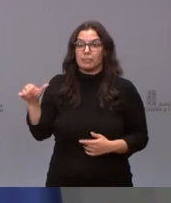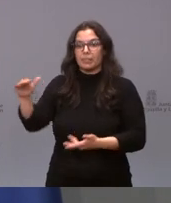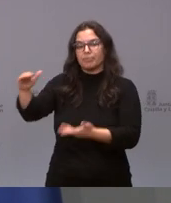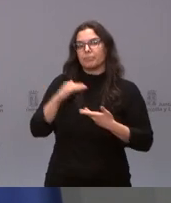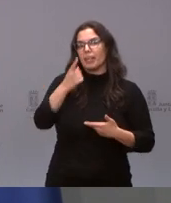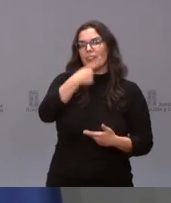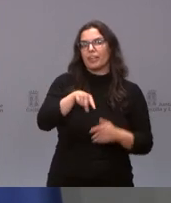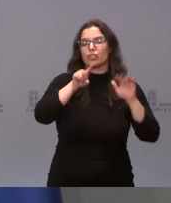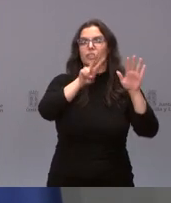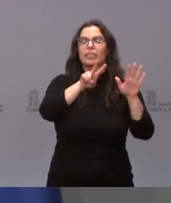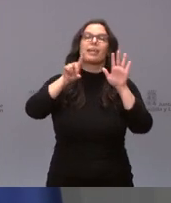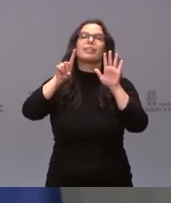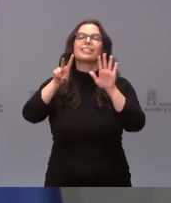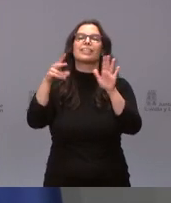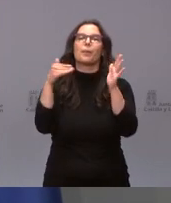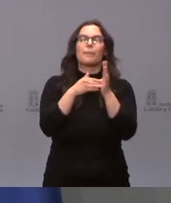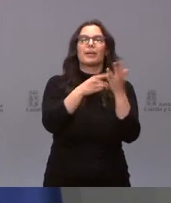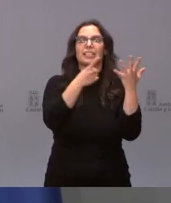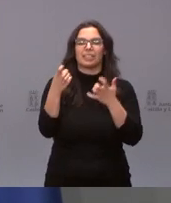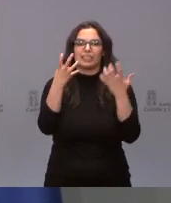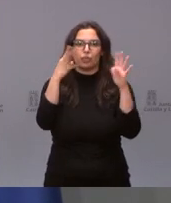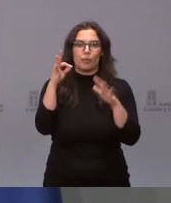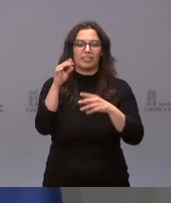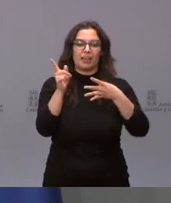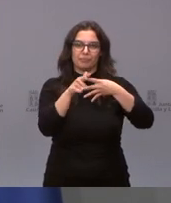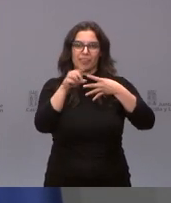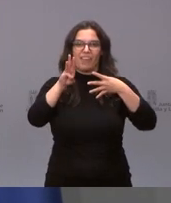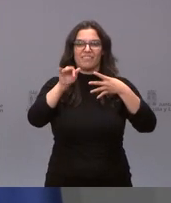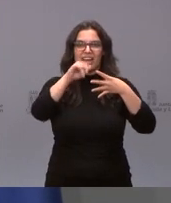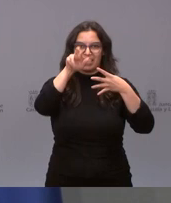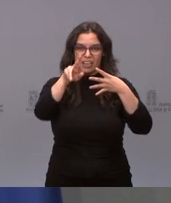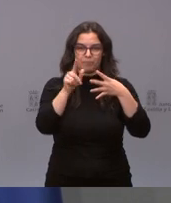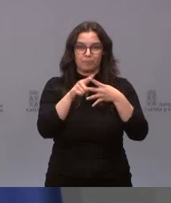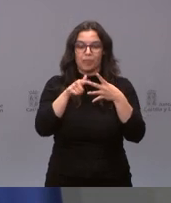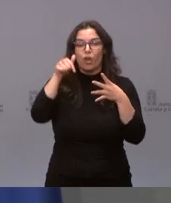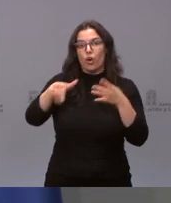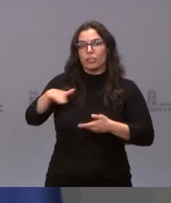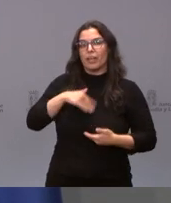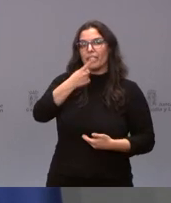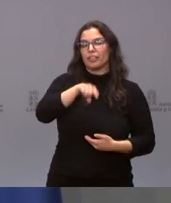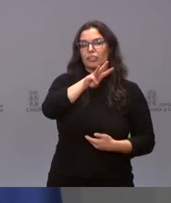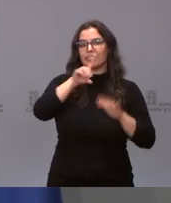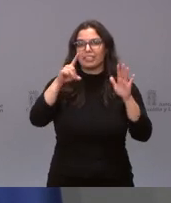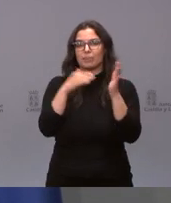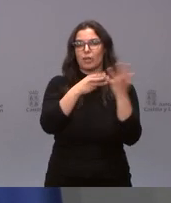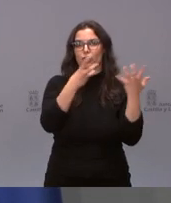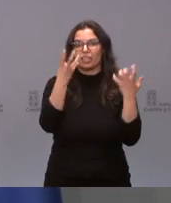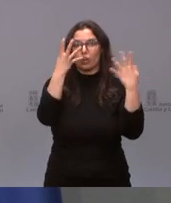167 mil 690 dosis de facer hoy recibiremos 136 mil